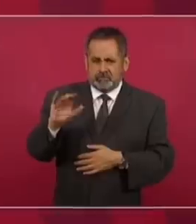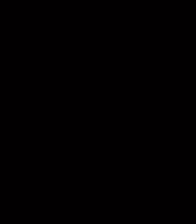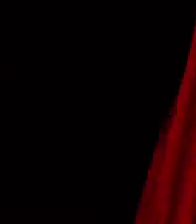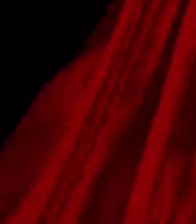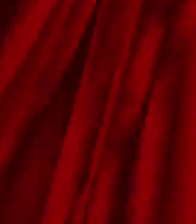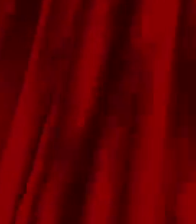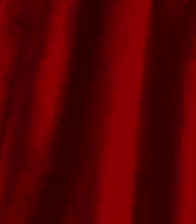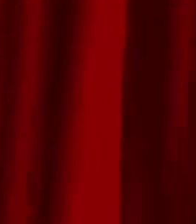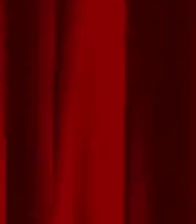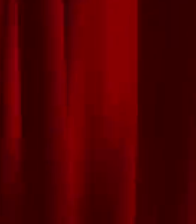hecho